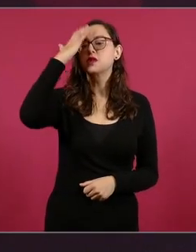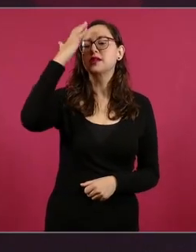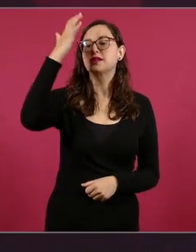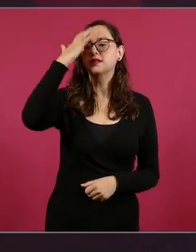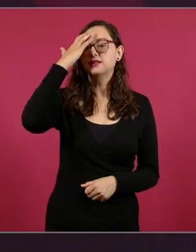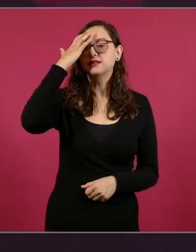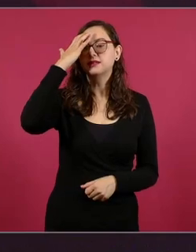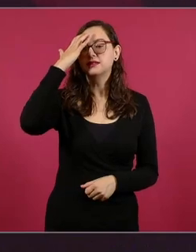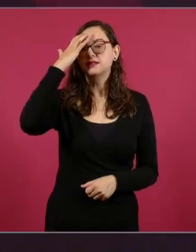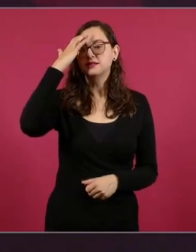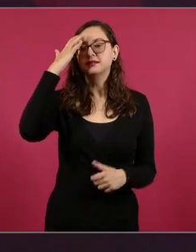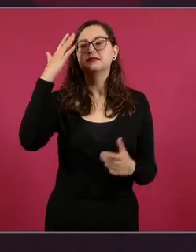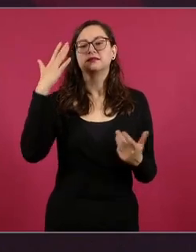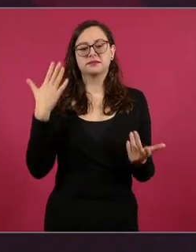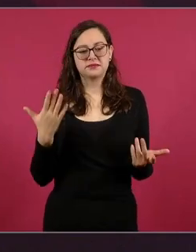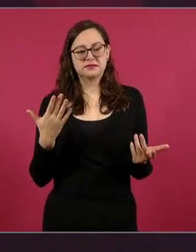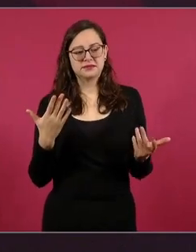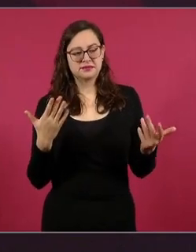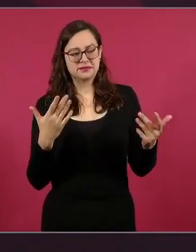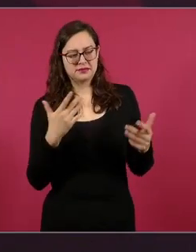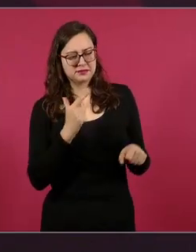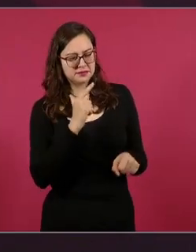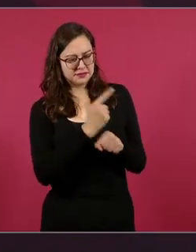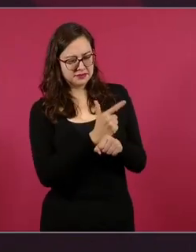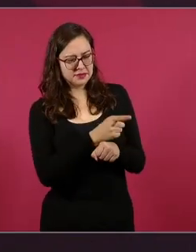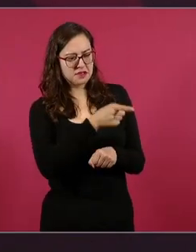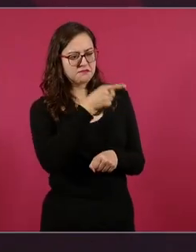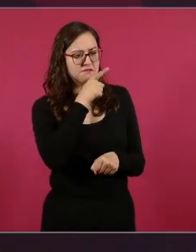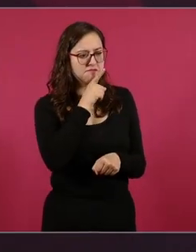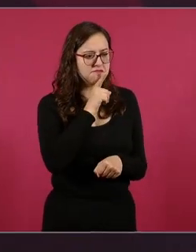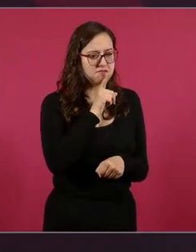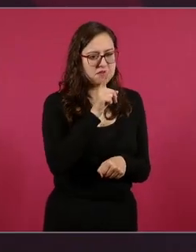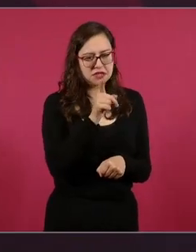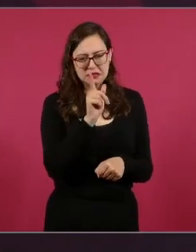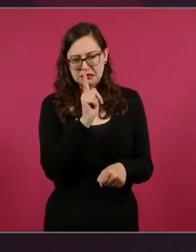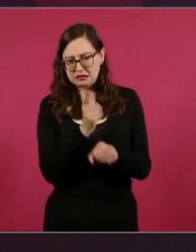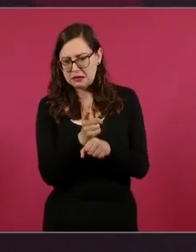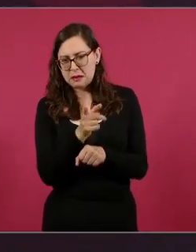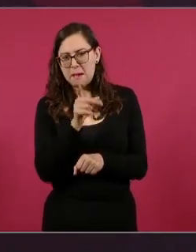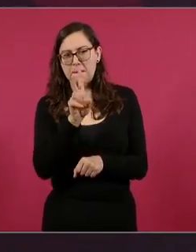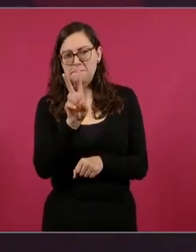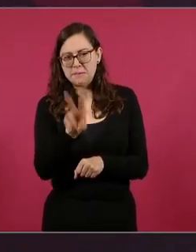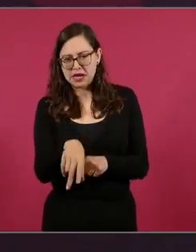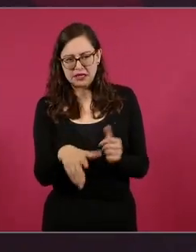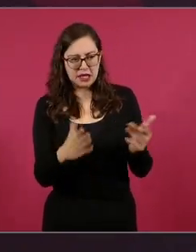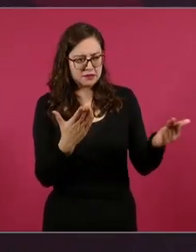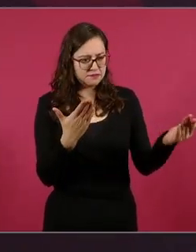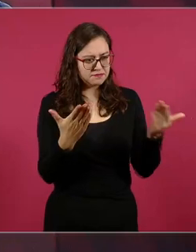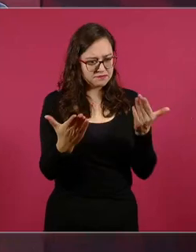y sabe distinguir muy bien lo que es falso